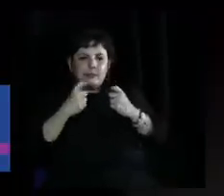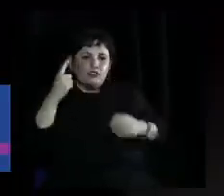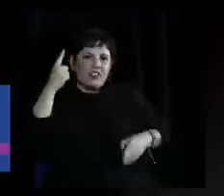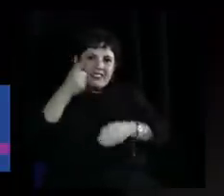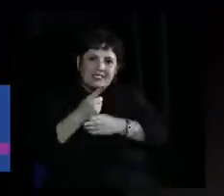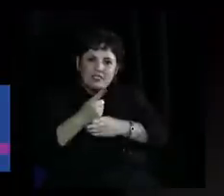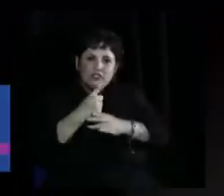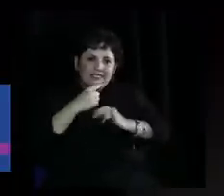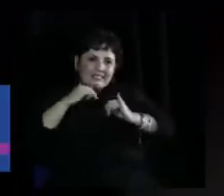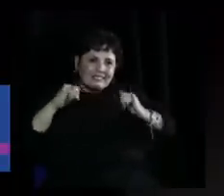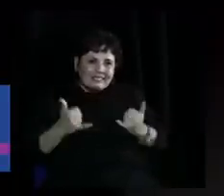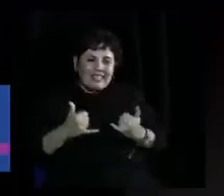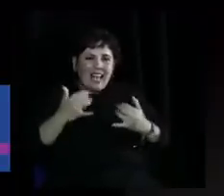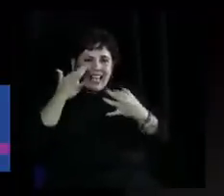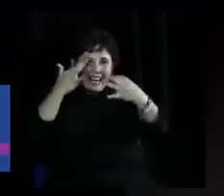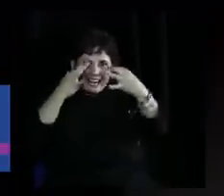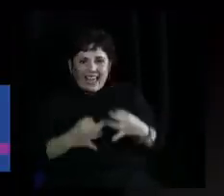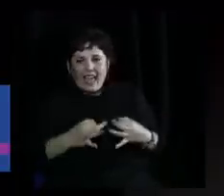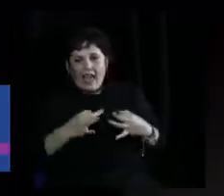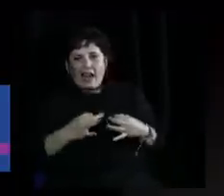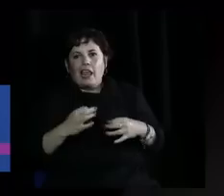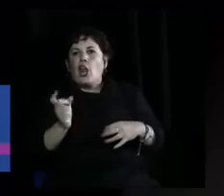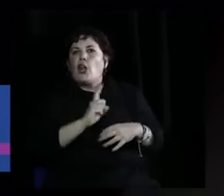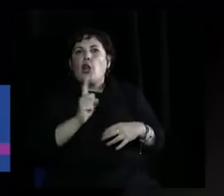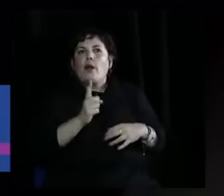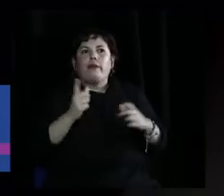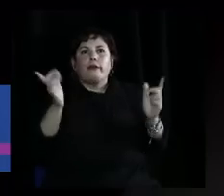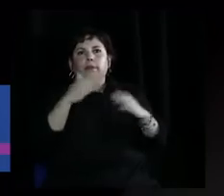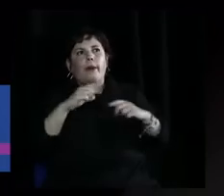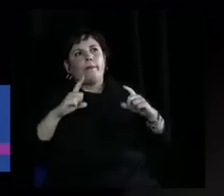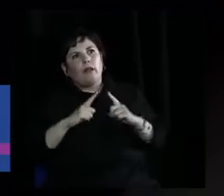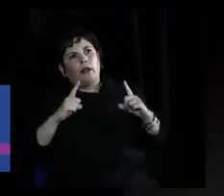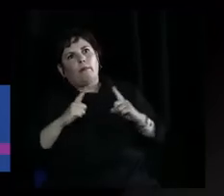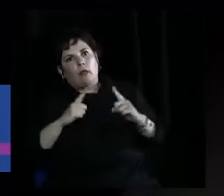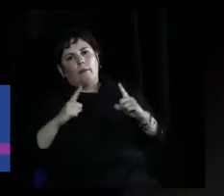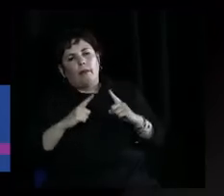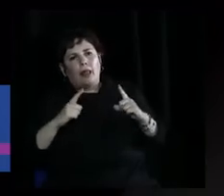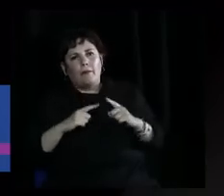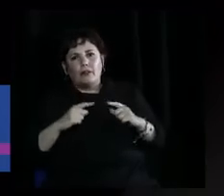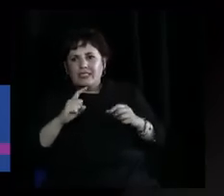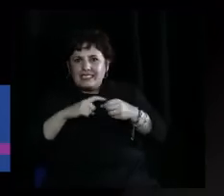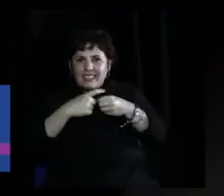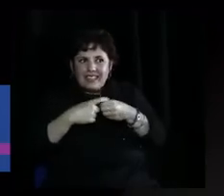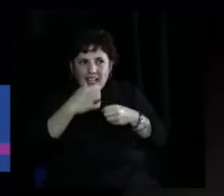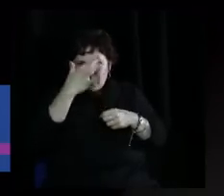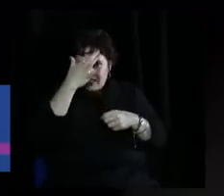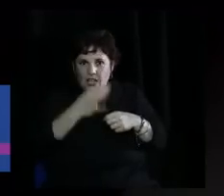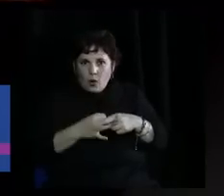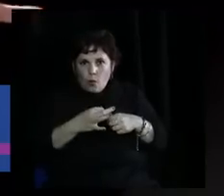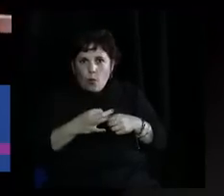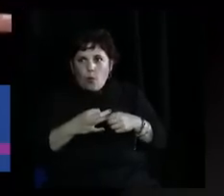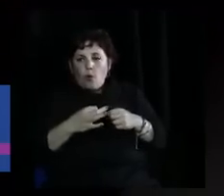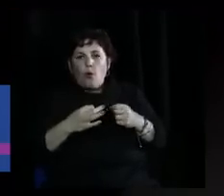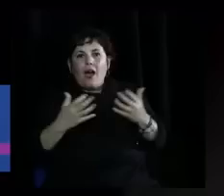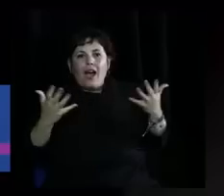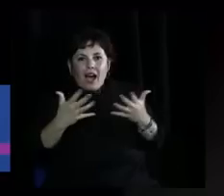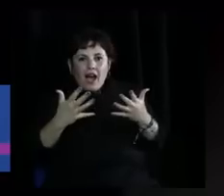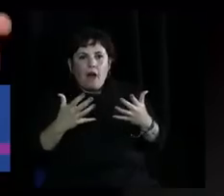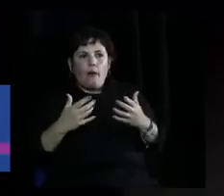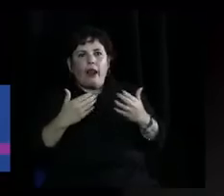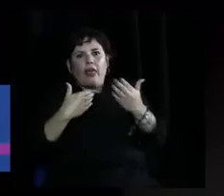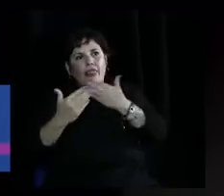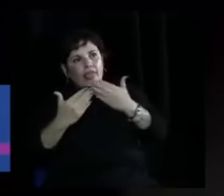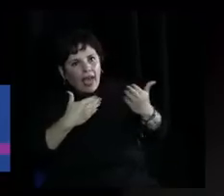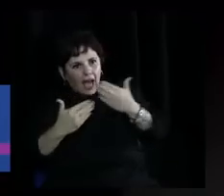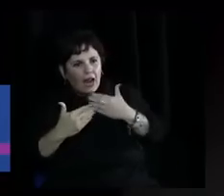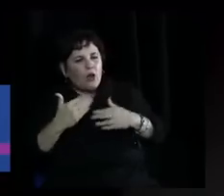decisiones concretas y reales, que no se puede esperar más. Nosotros como sindicato estamos convencidos que esto es algo, ahora estamos aportando al diálogo,